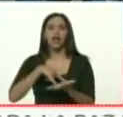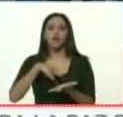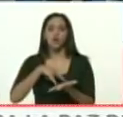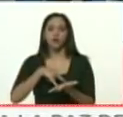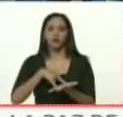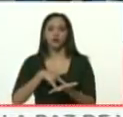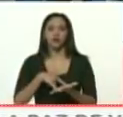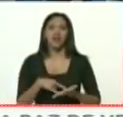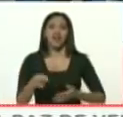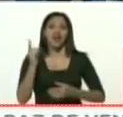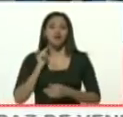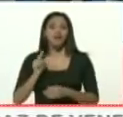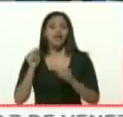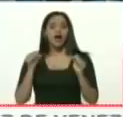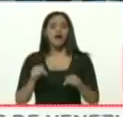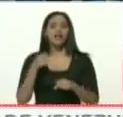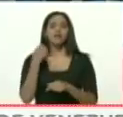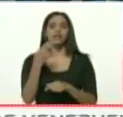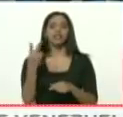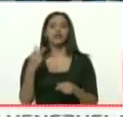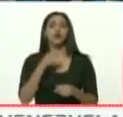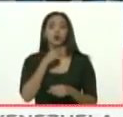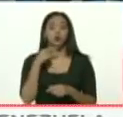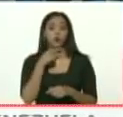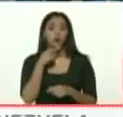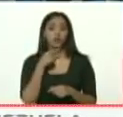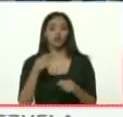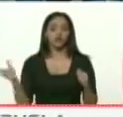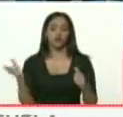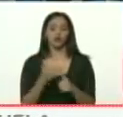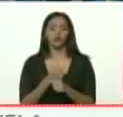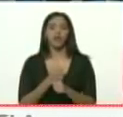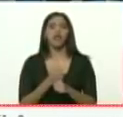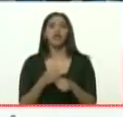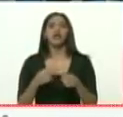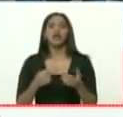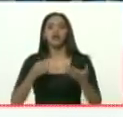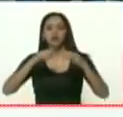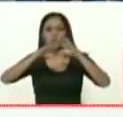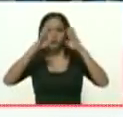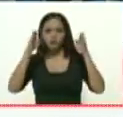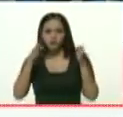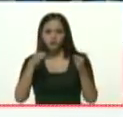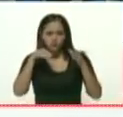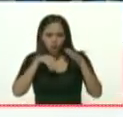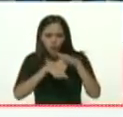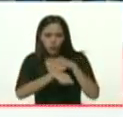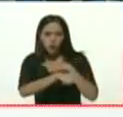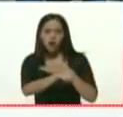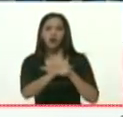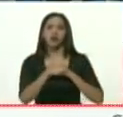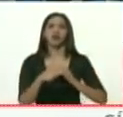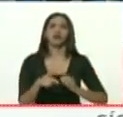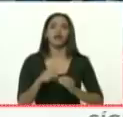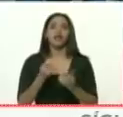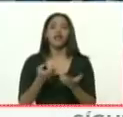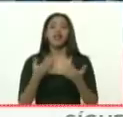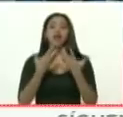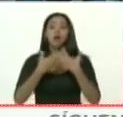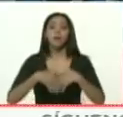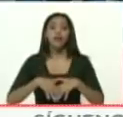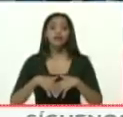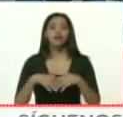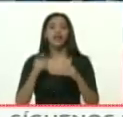Apenas ahora, el 22 de octubre, fue descubierto en un galpón ubicado en Guacara, perteneciente a la empresa